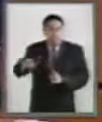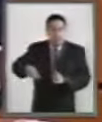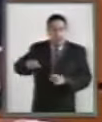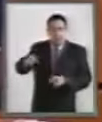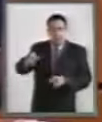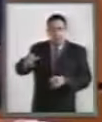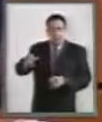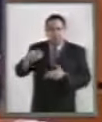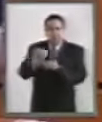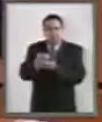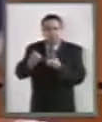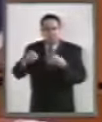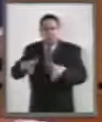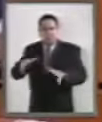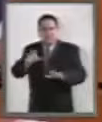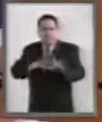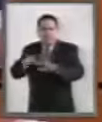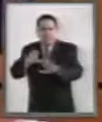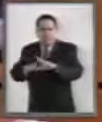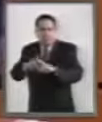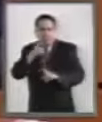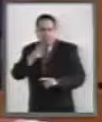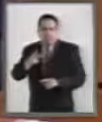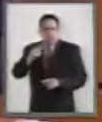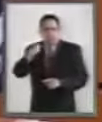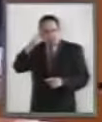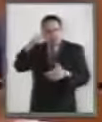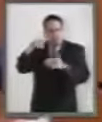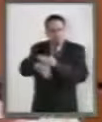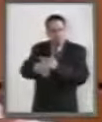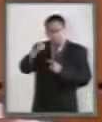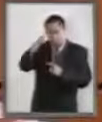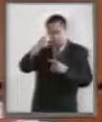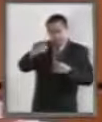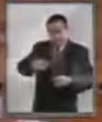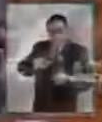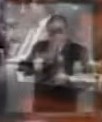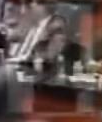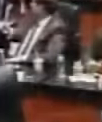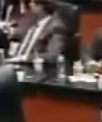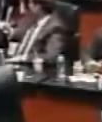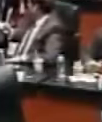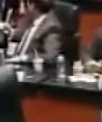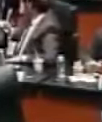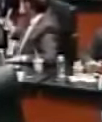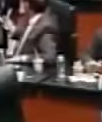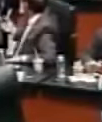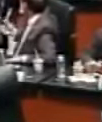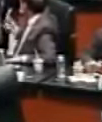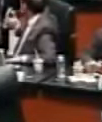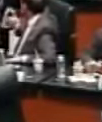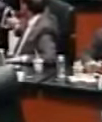perdido económicamente, políticamente y moralmente. Muchas gracias, señor presidente. Gracias a usted, don Manuel Bartlett.